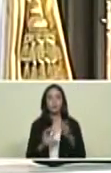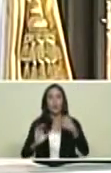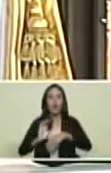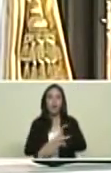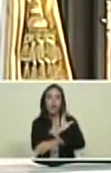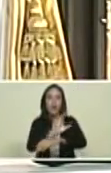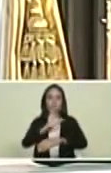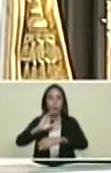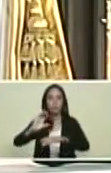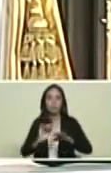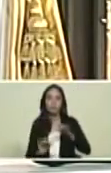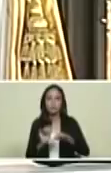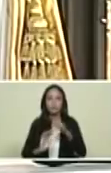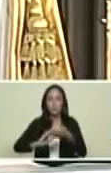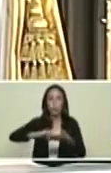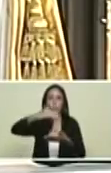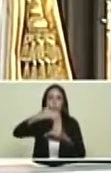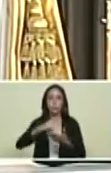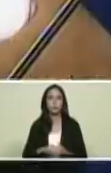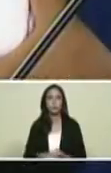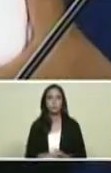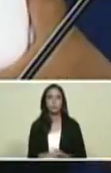las canaimitas, mira.